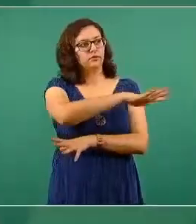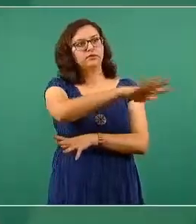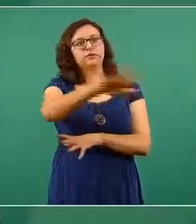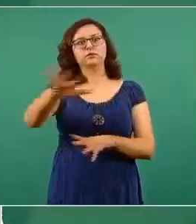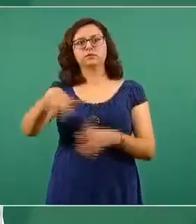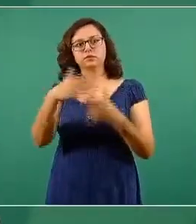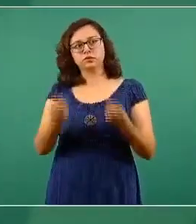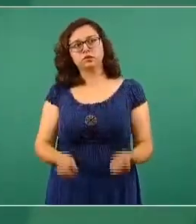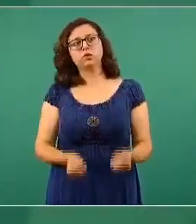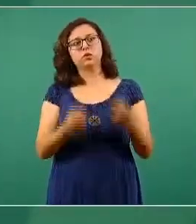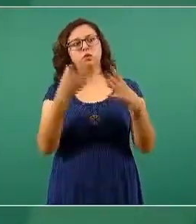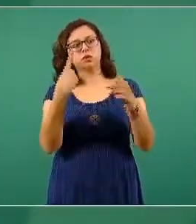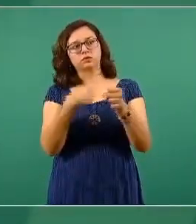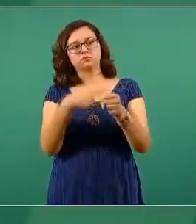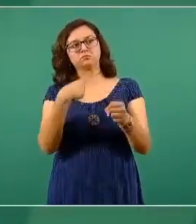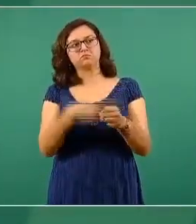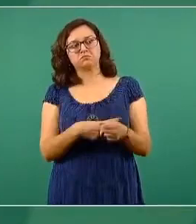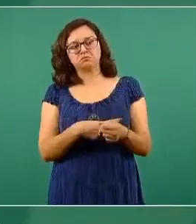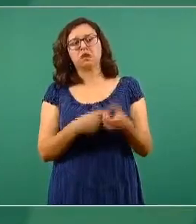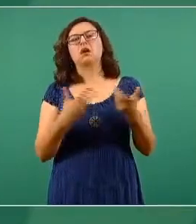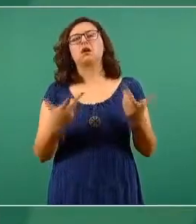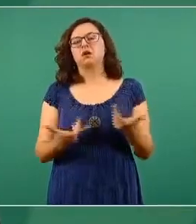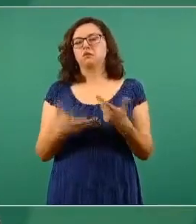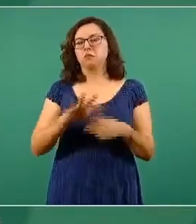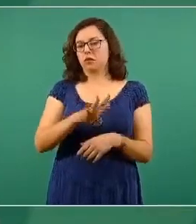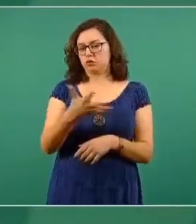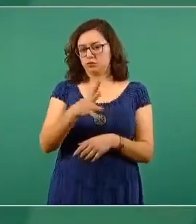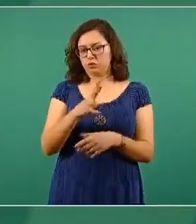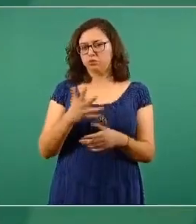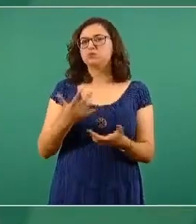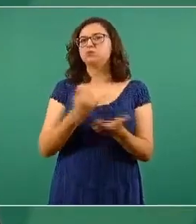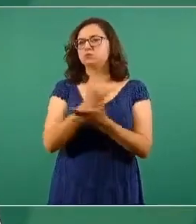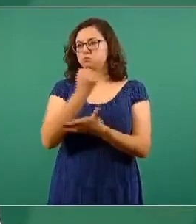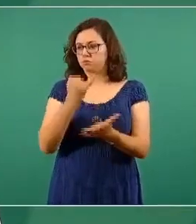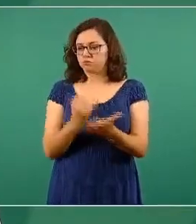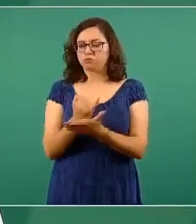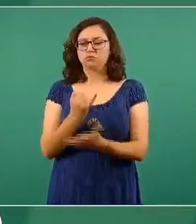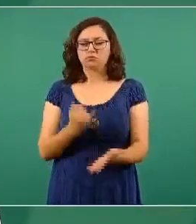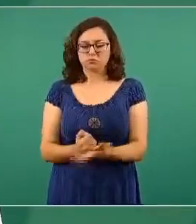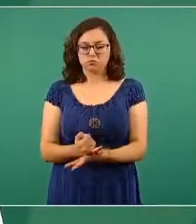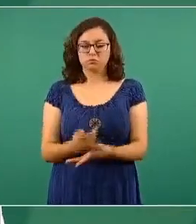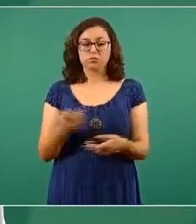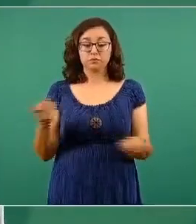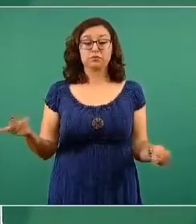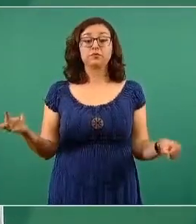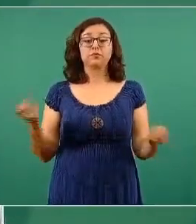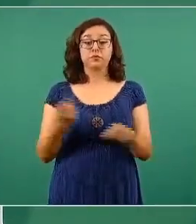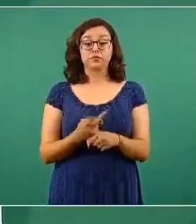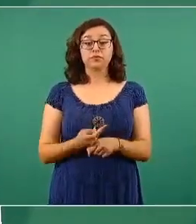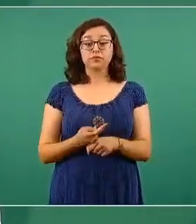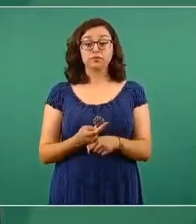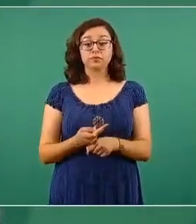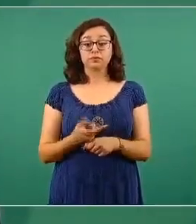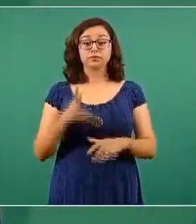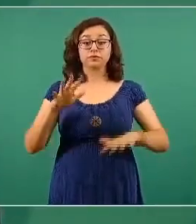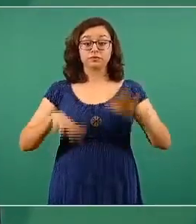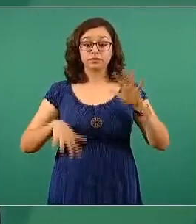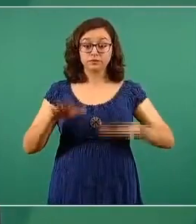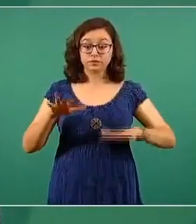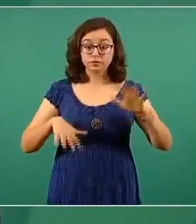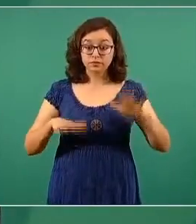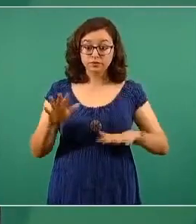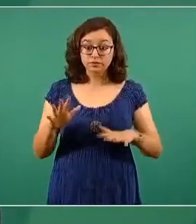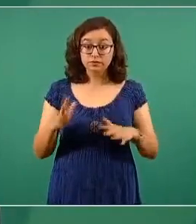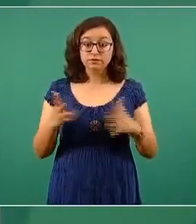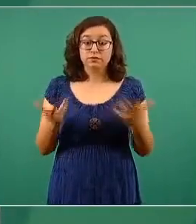adecuada para poder tomar las decisiones. Y entonces en muchas ocasiones el no contar en primera instancia o de